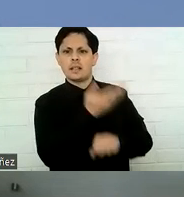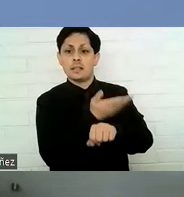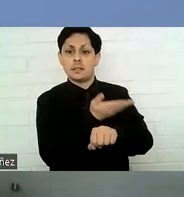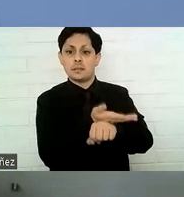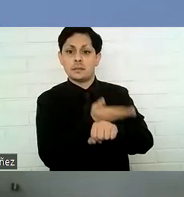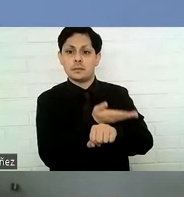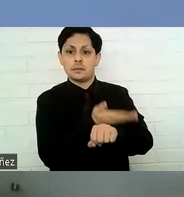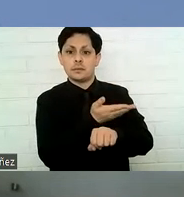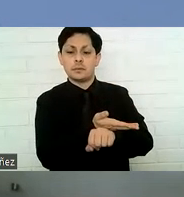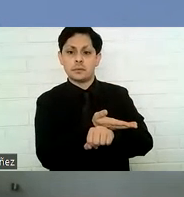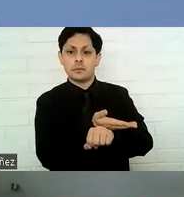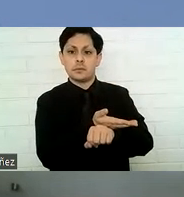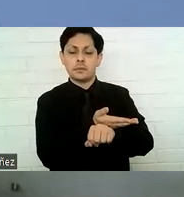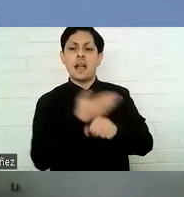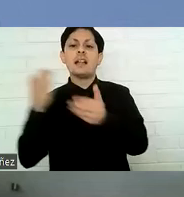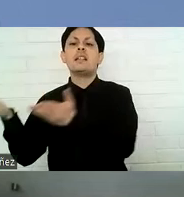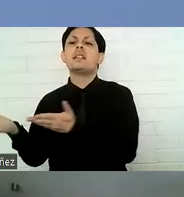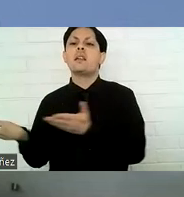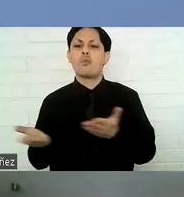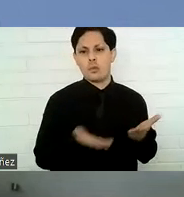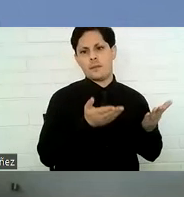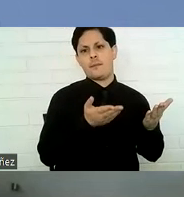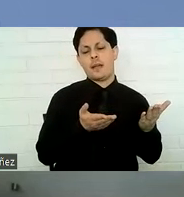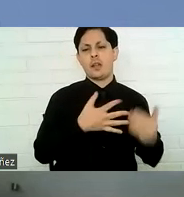atendieran educativamente a sus hijos.